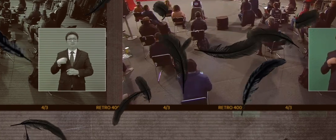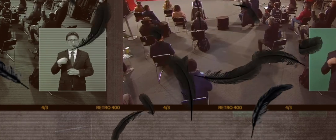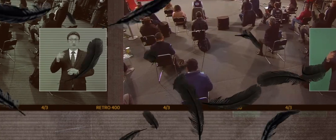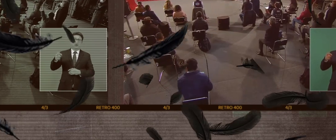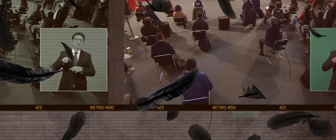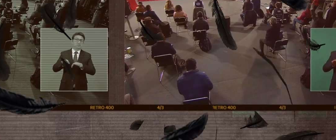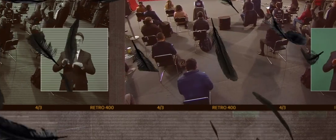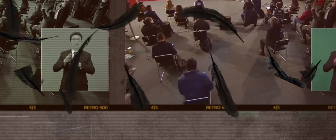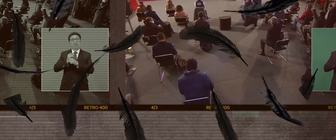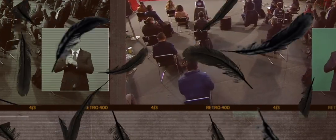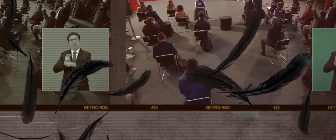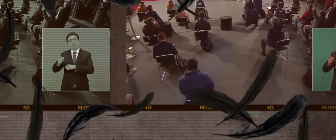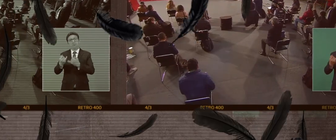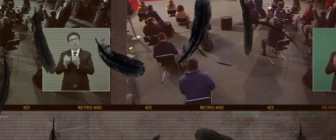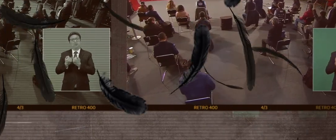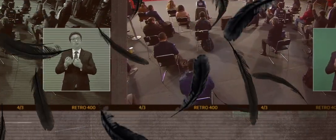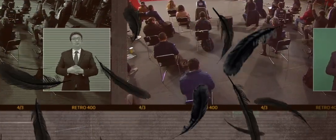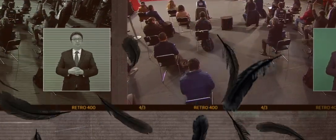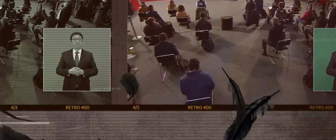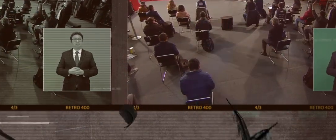tiene su trabajo, es investigadora,